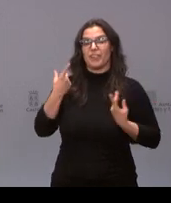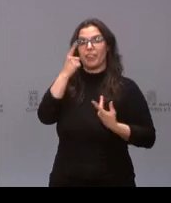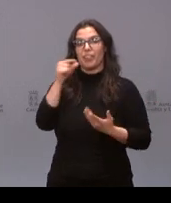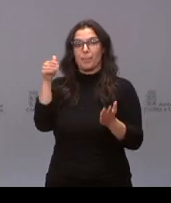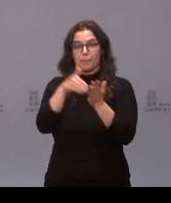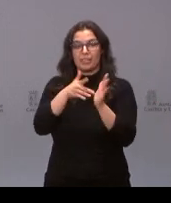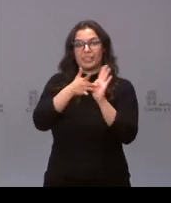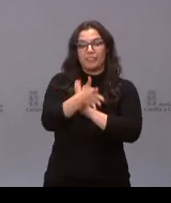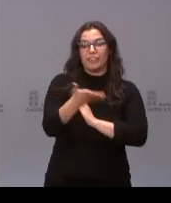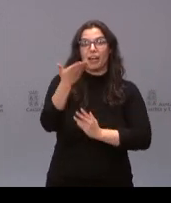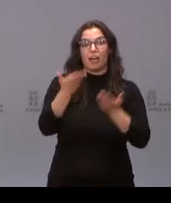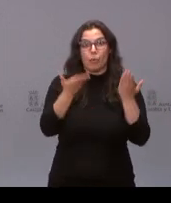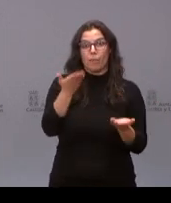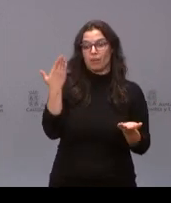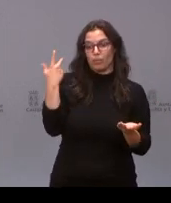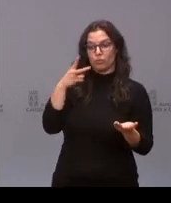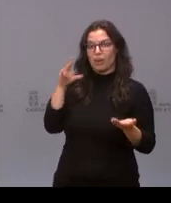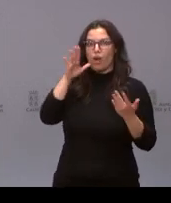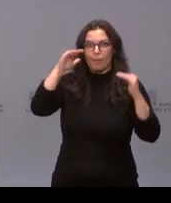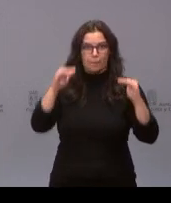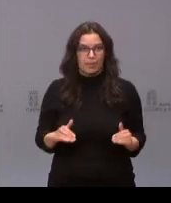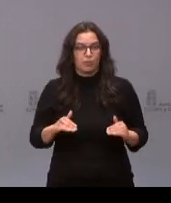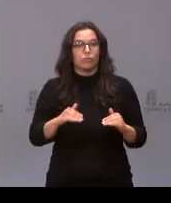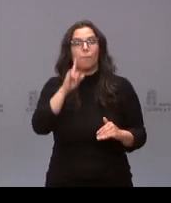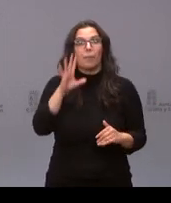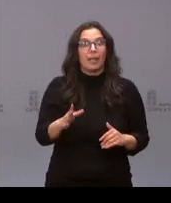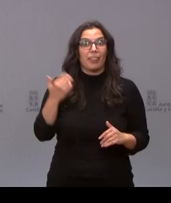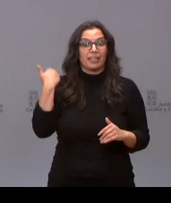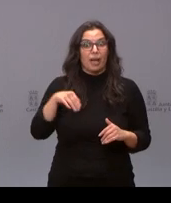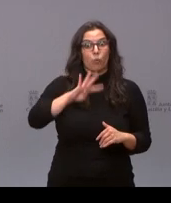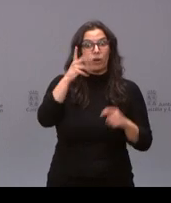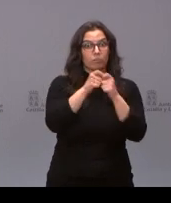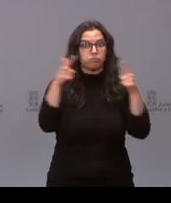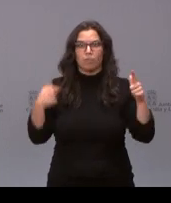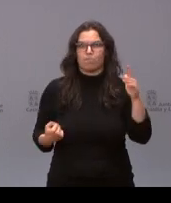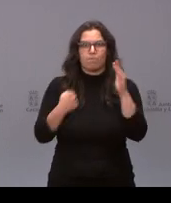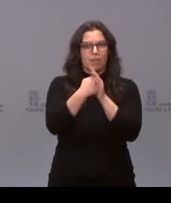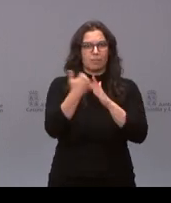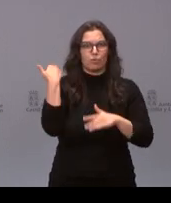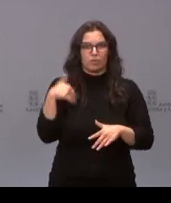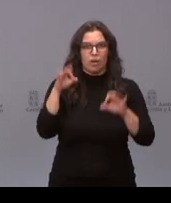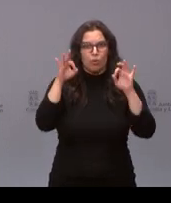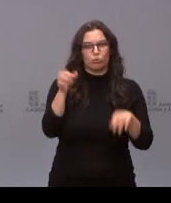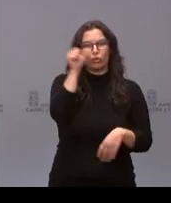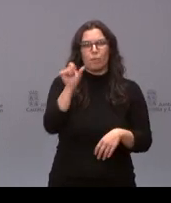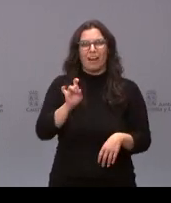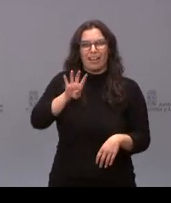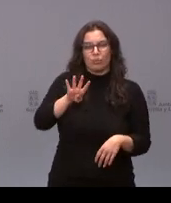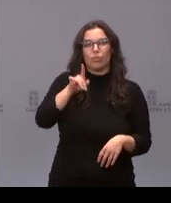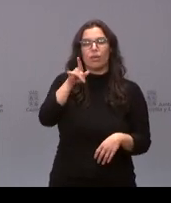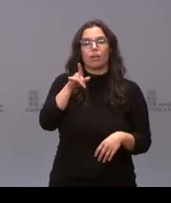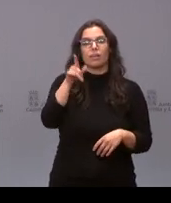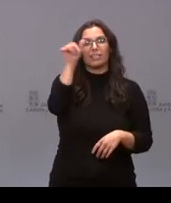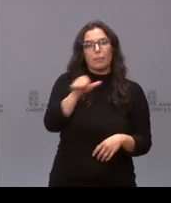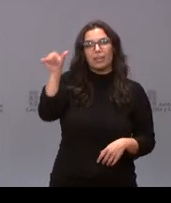a las dos semanas anteriores parece que hemos tocado techo en esta cuarta ola en la semana 14 con una incidencia semanal